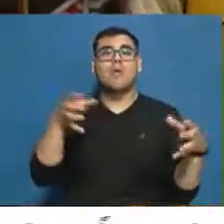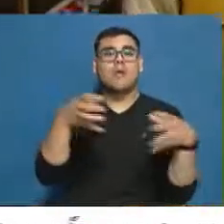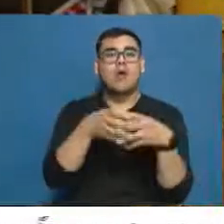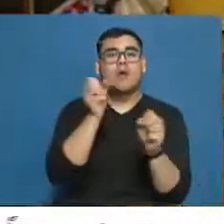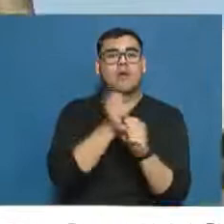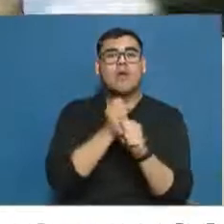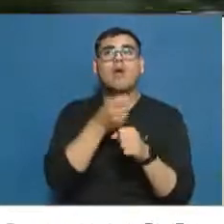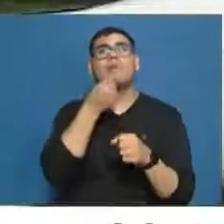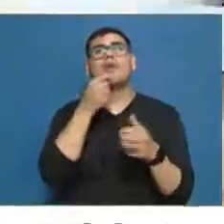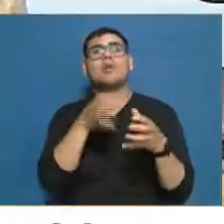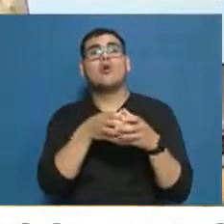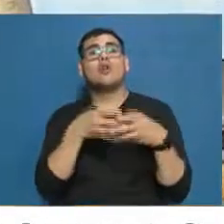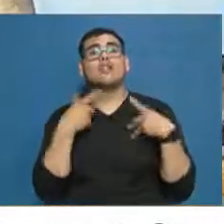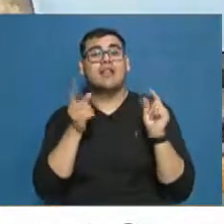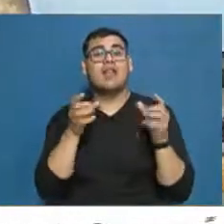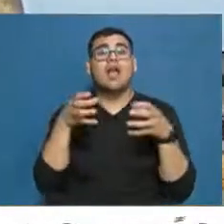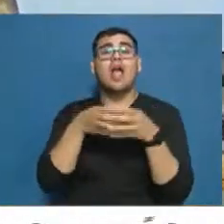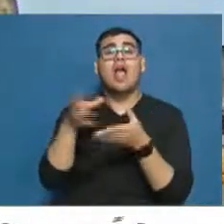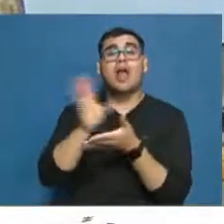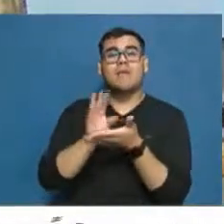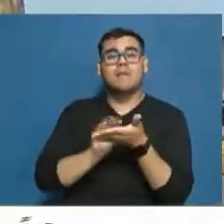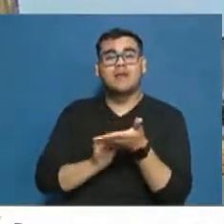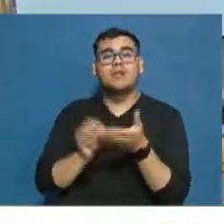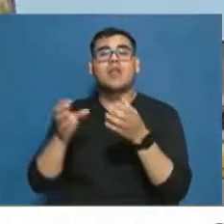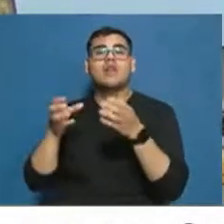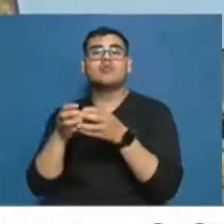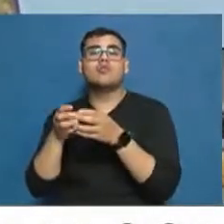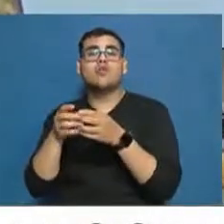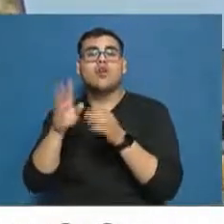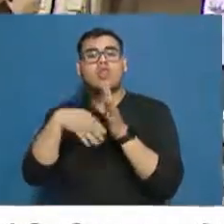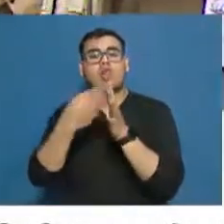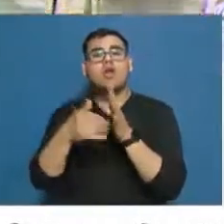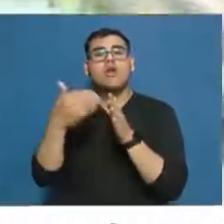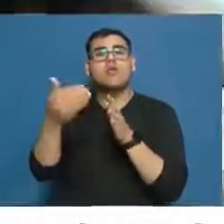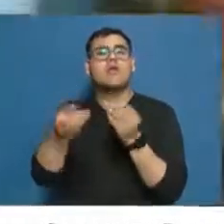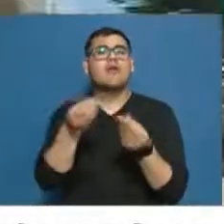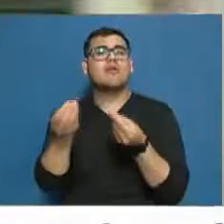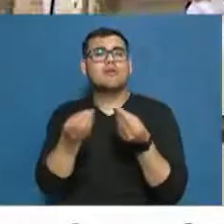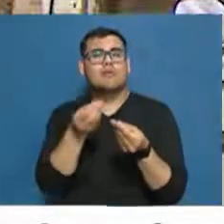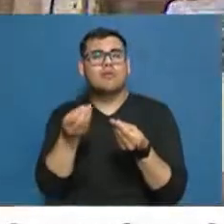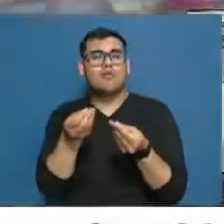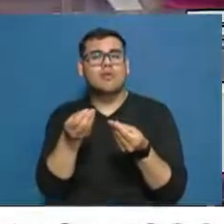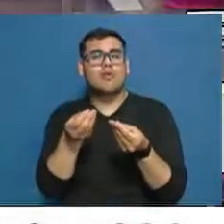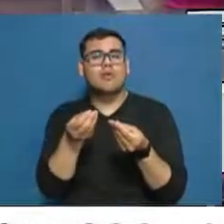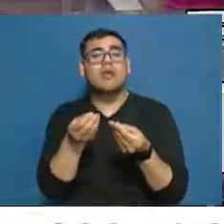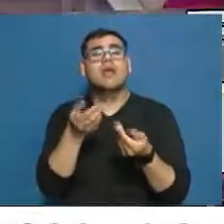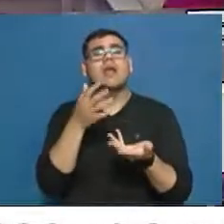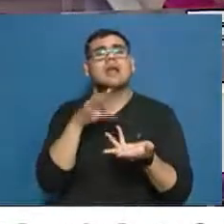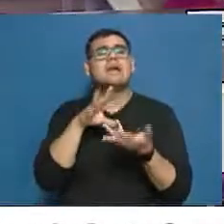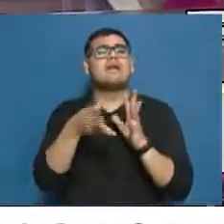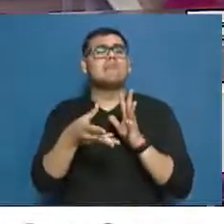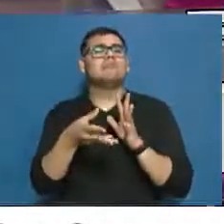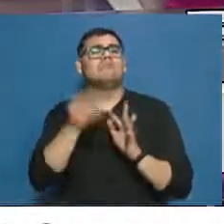el SUTE, Administración Central. ¿Cómo continúa la agenda y qué panorama, no, Juanma, para esta